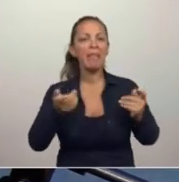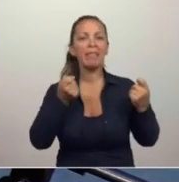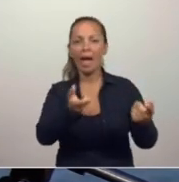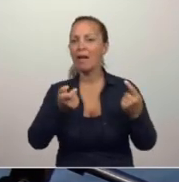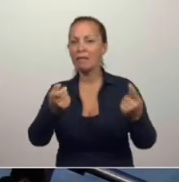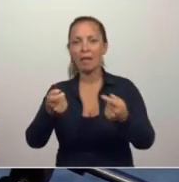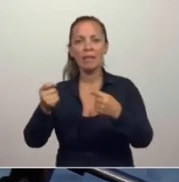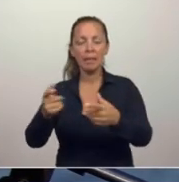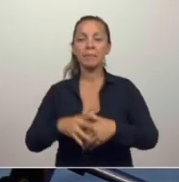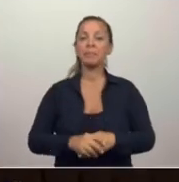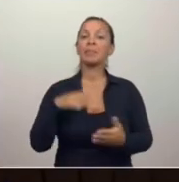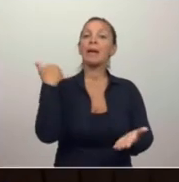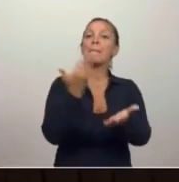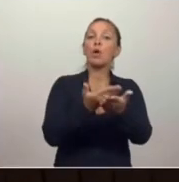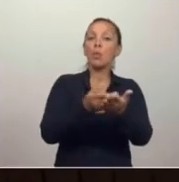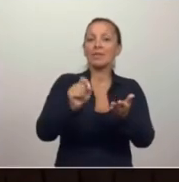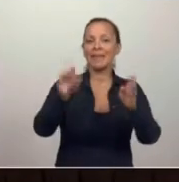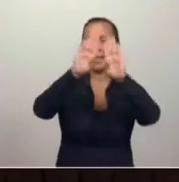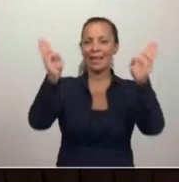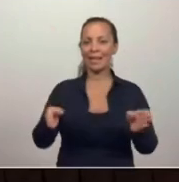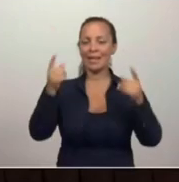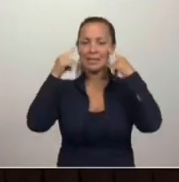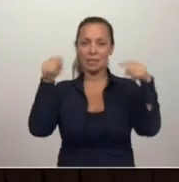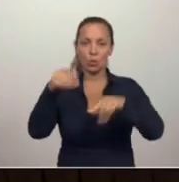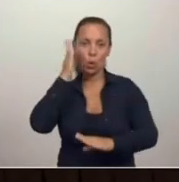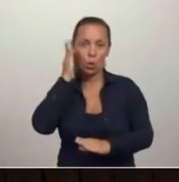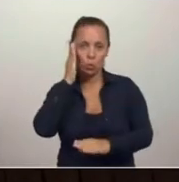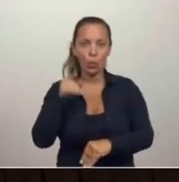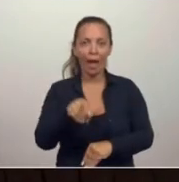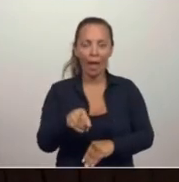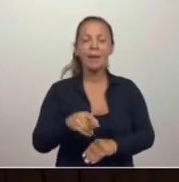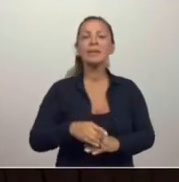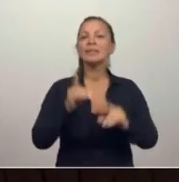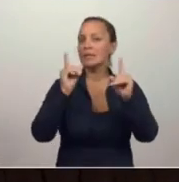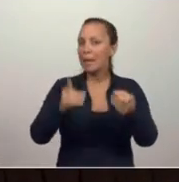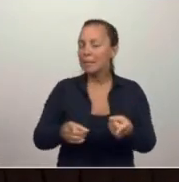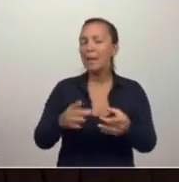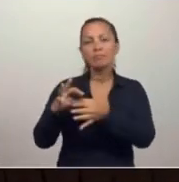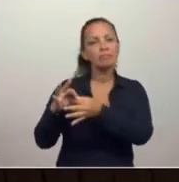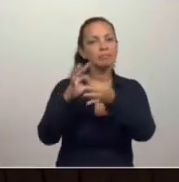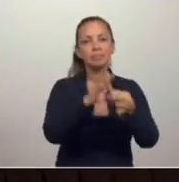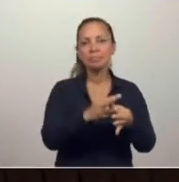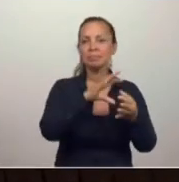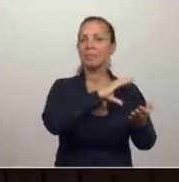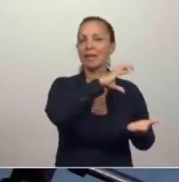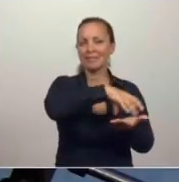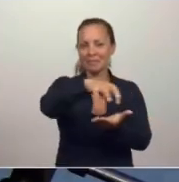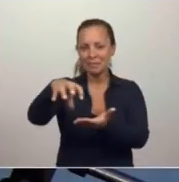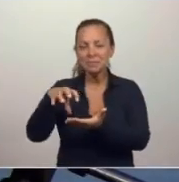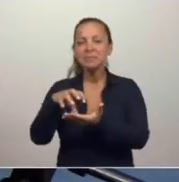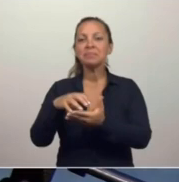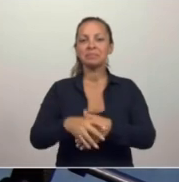la propuesta del instituto cultural que superó esto directamente vinculado a los paradores recreo